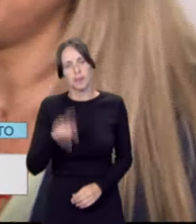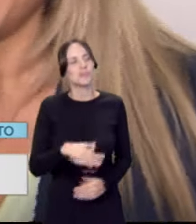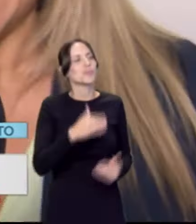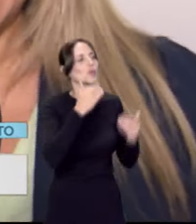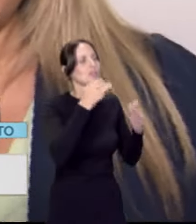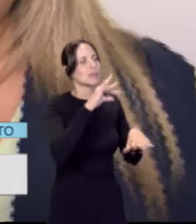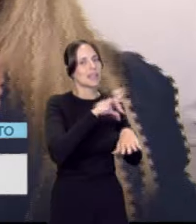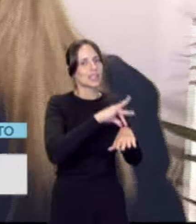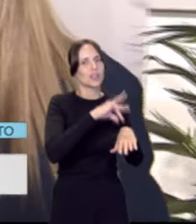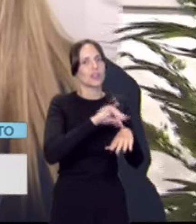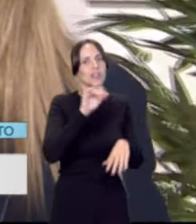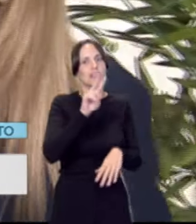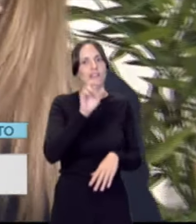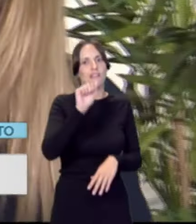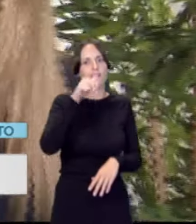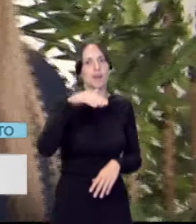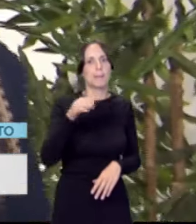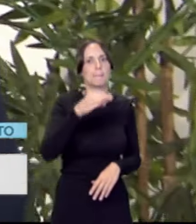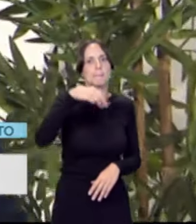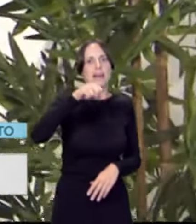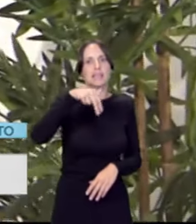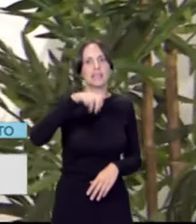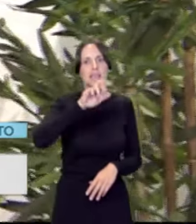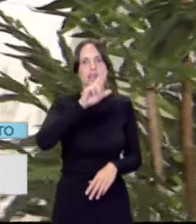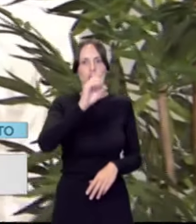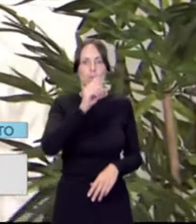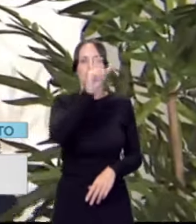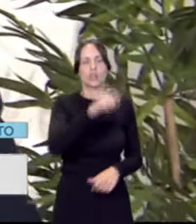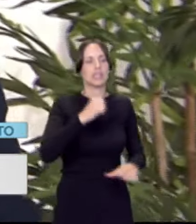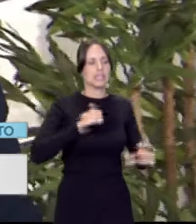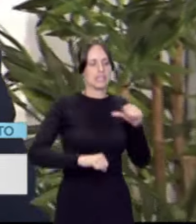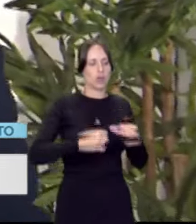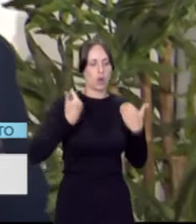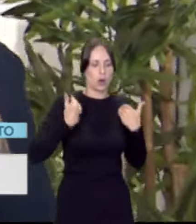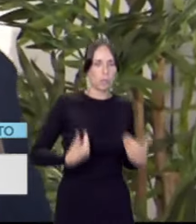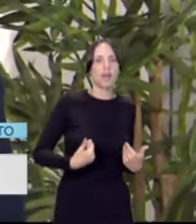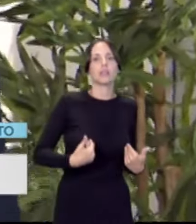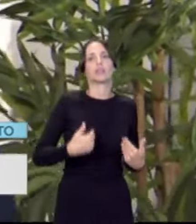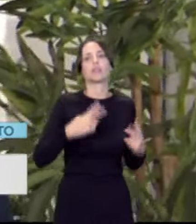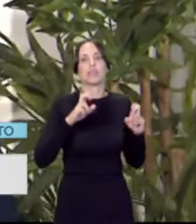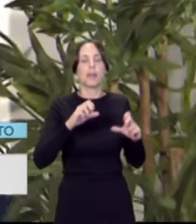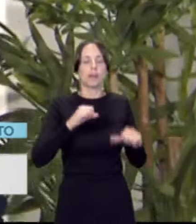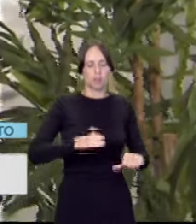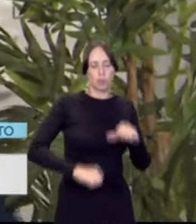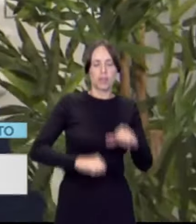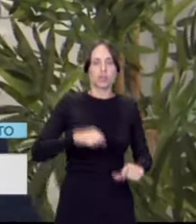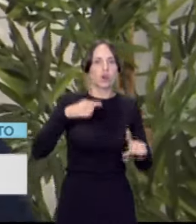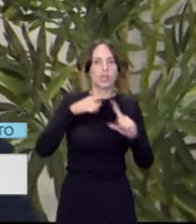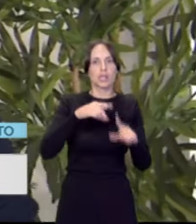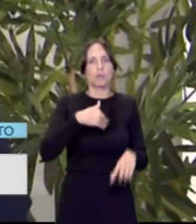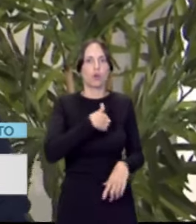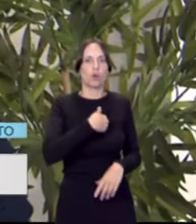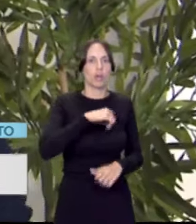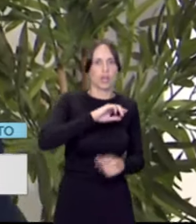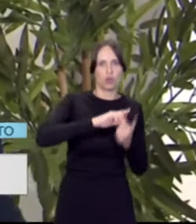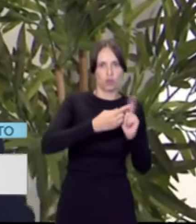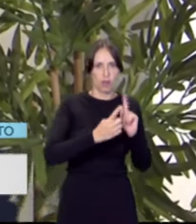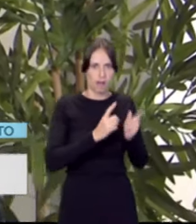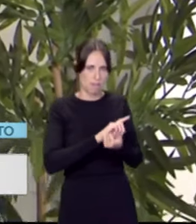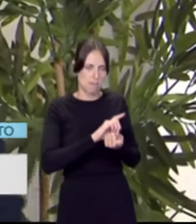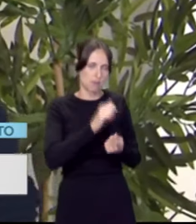Mañero, cirujano plástico, experto en estas intervenciones de género. Si quieren conocer más sobre ello, conocer más al doctor, pueden